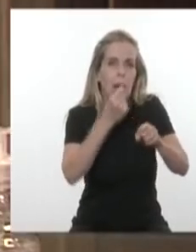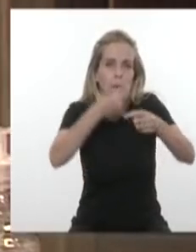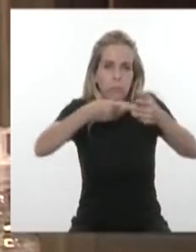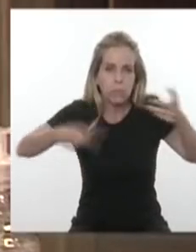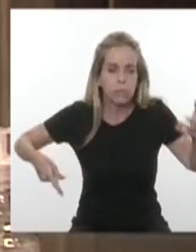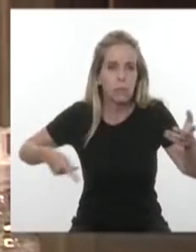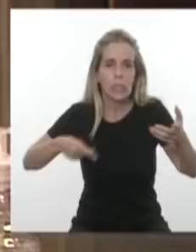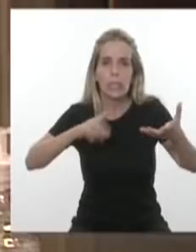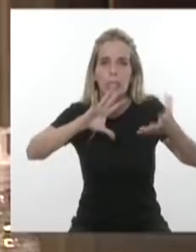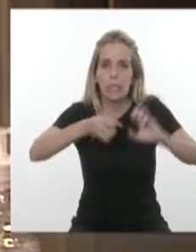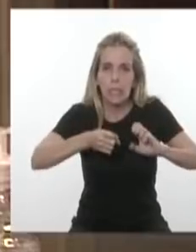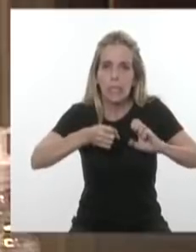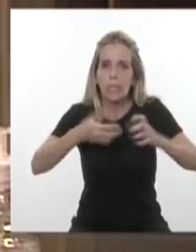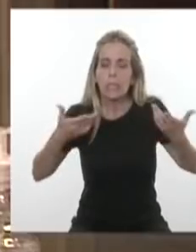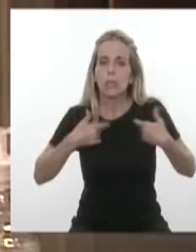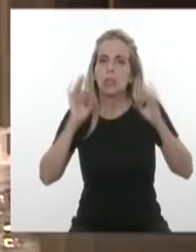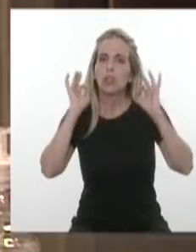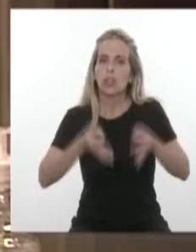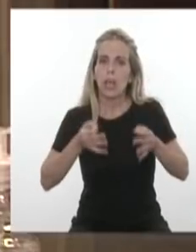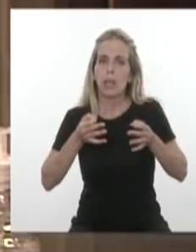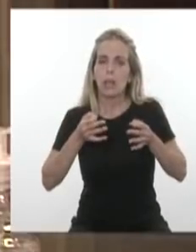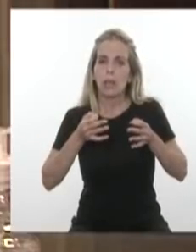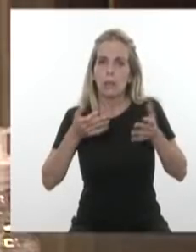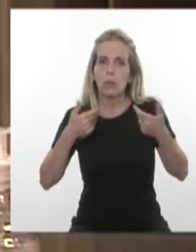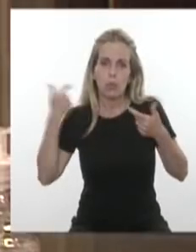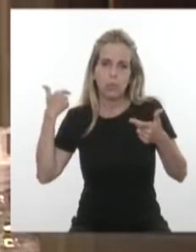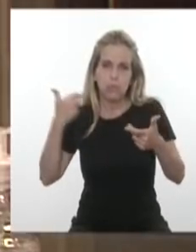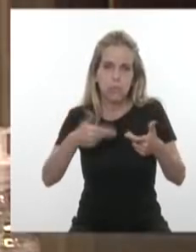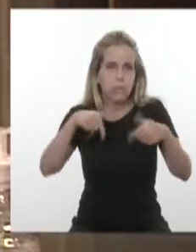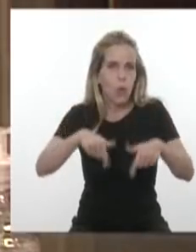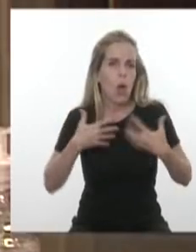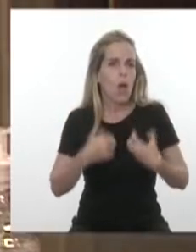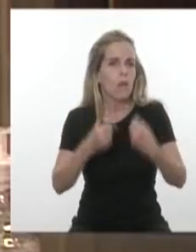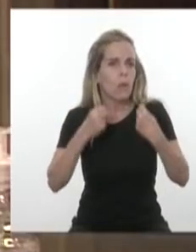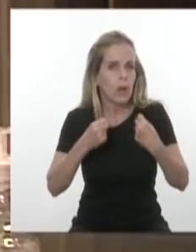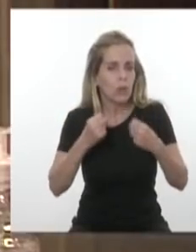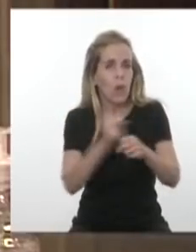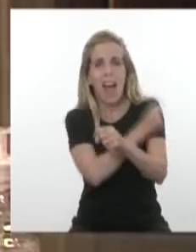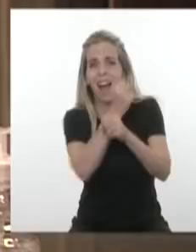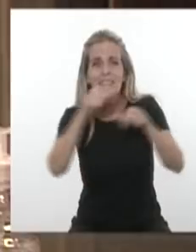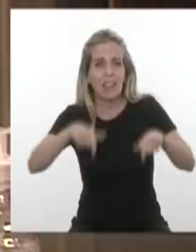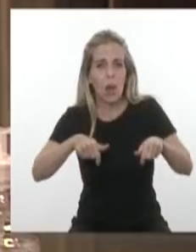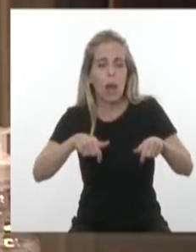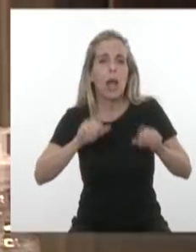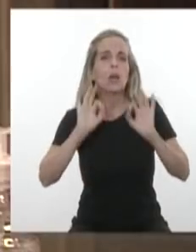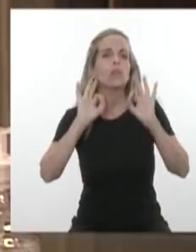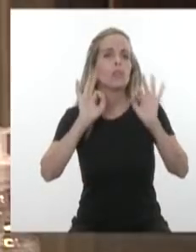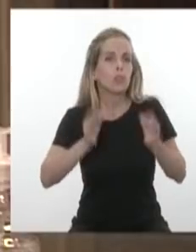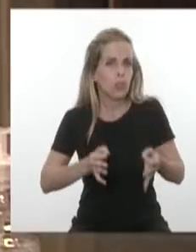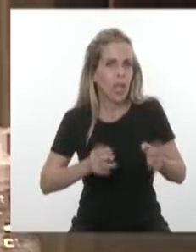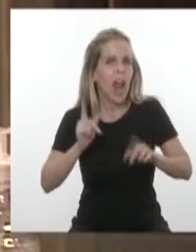tengo muy presente el esfuerzo que todo esto genera sé que en algún momento muchos